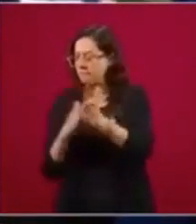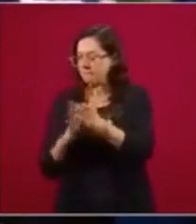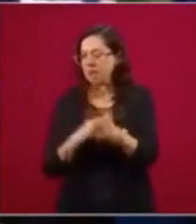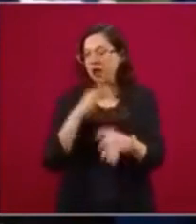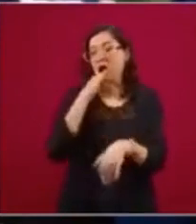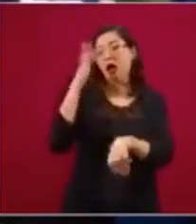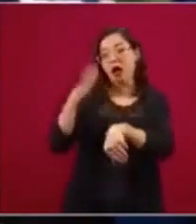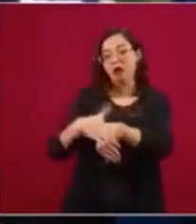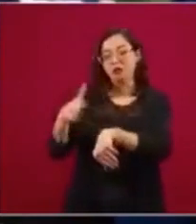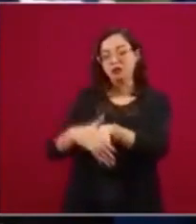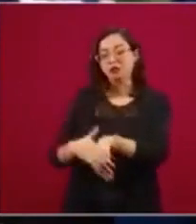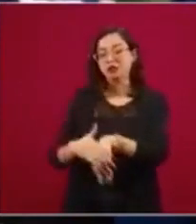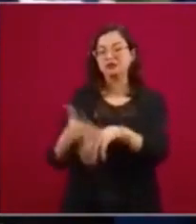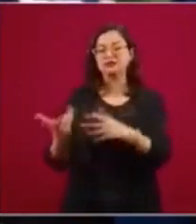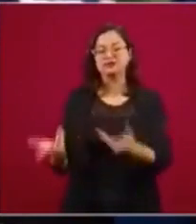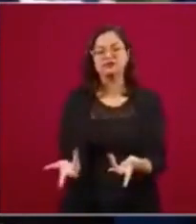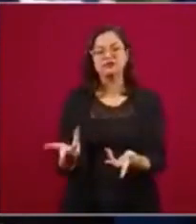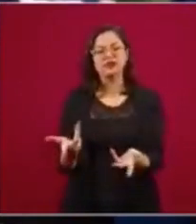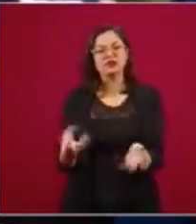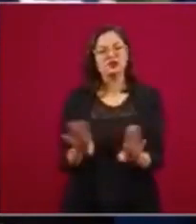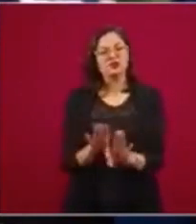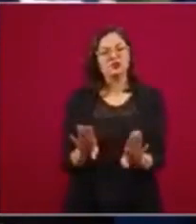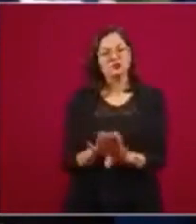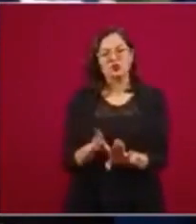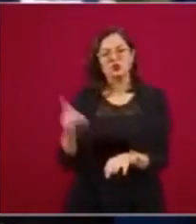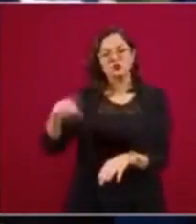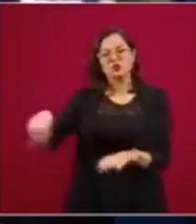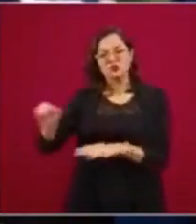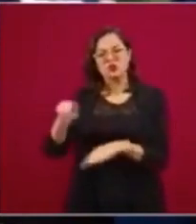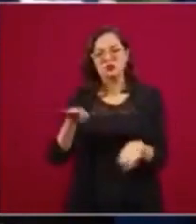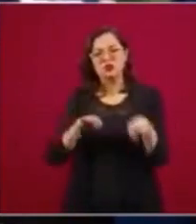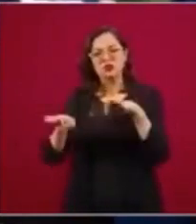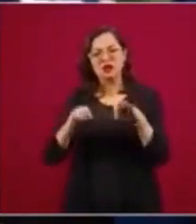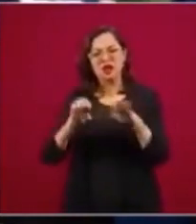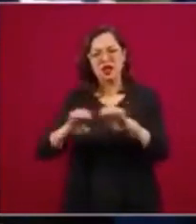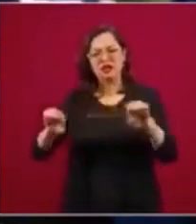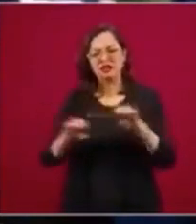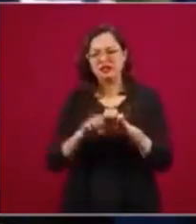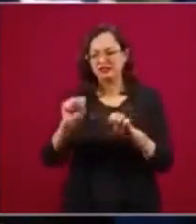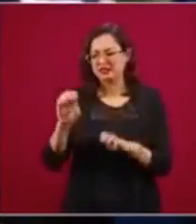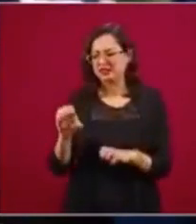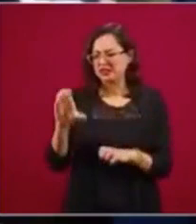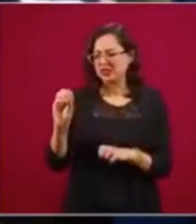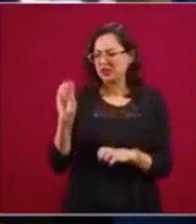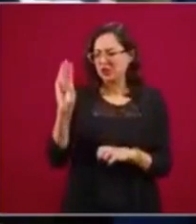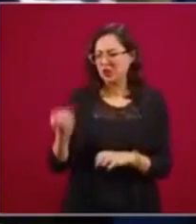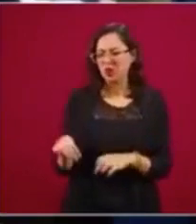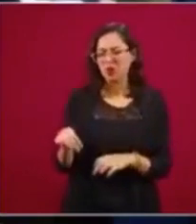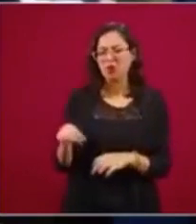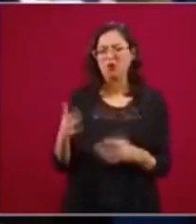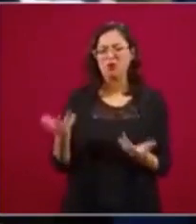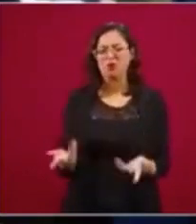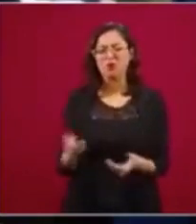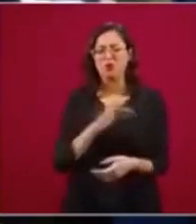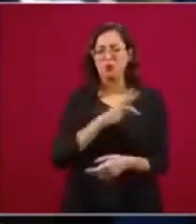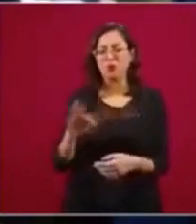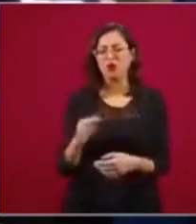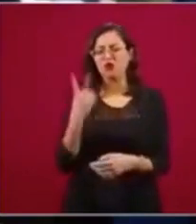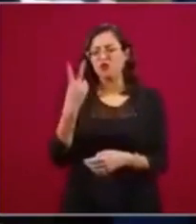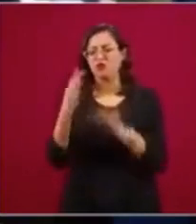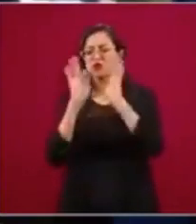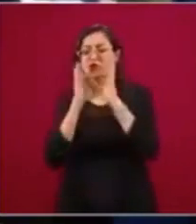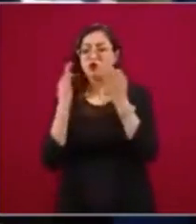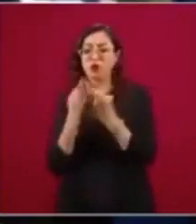de esta situación. Por lo que para trabajar, presidente, el equipo de la Secretaría de Economía tendría dos opciones: llevar su